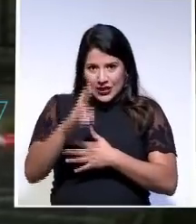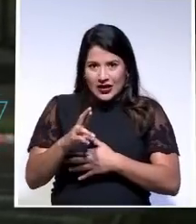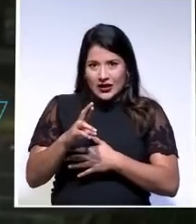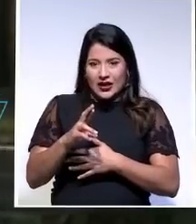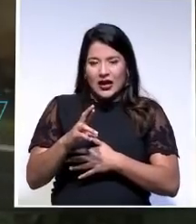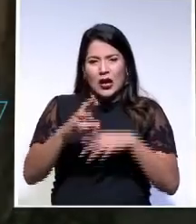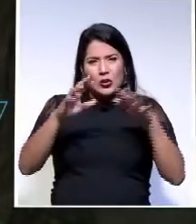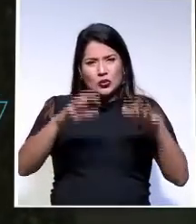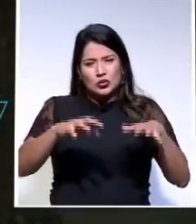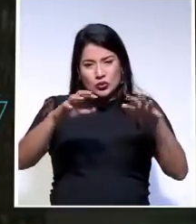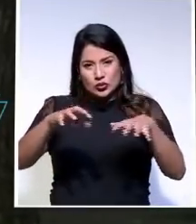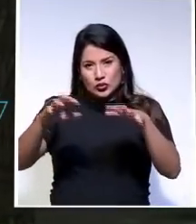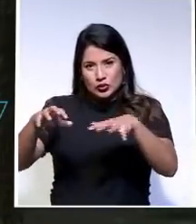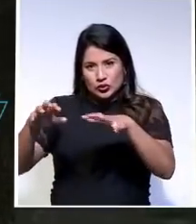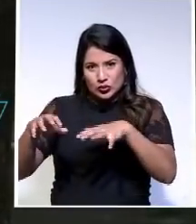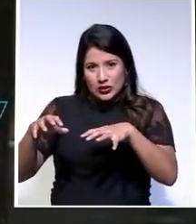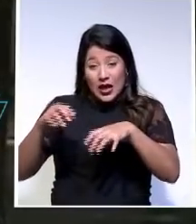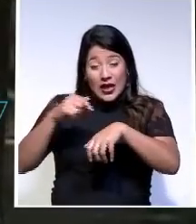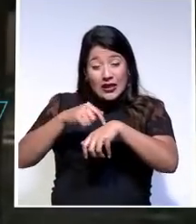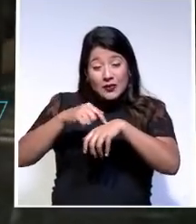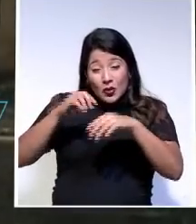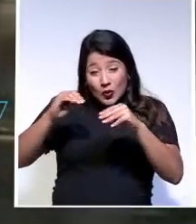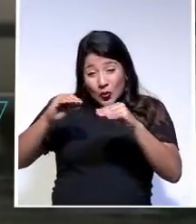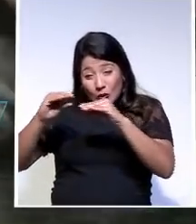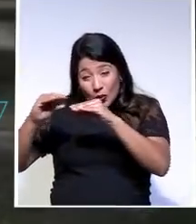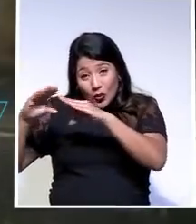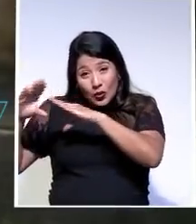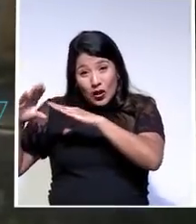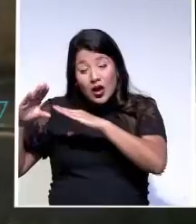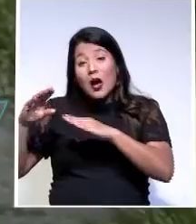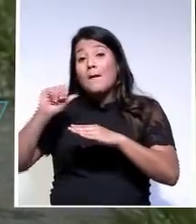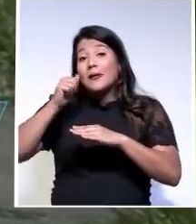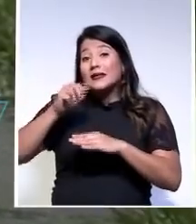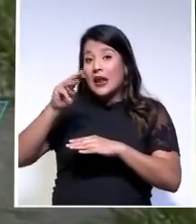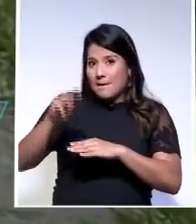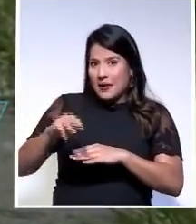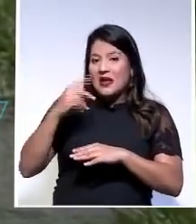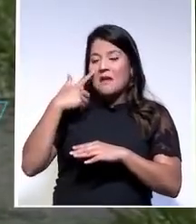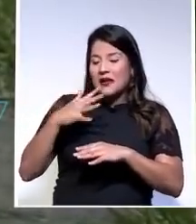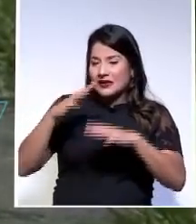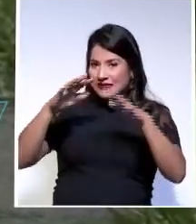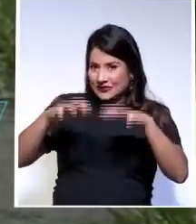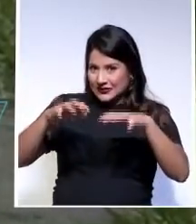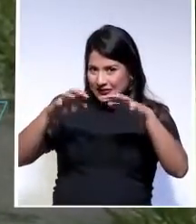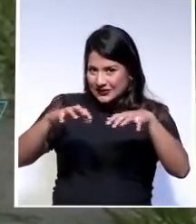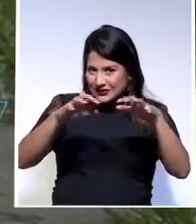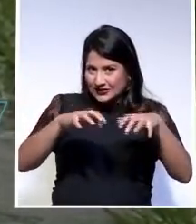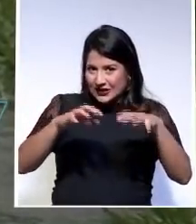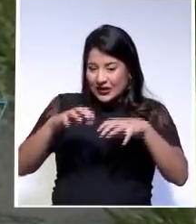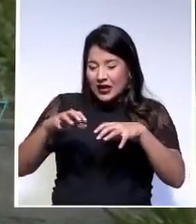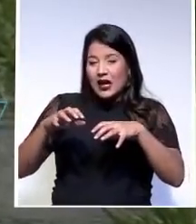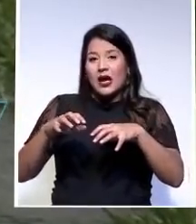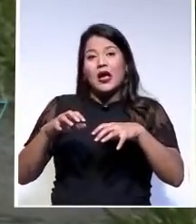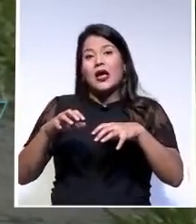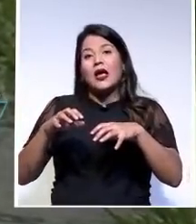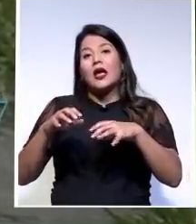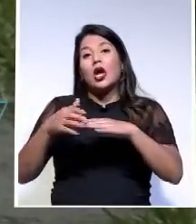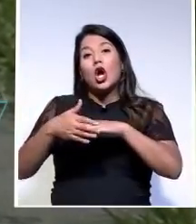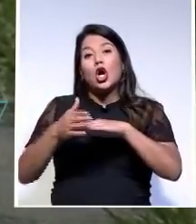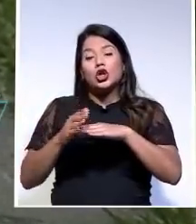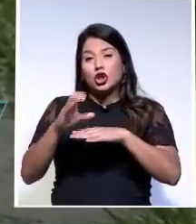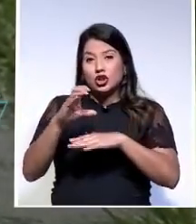las precipitaciones. Por la madrugada y primeras horas de la mañana de este martes se esperan precipitaciones aisladas para ambas partes costeras